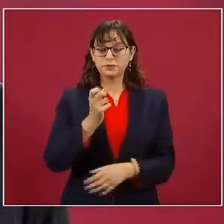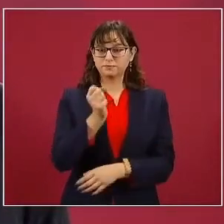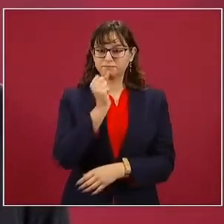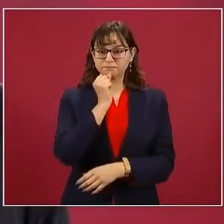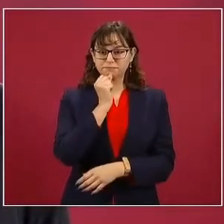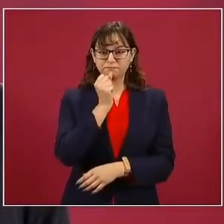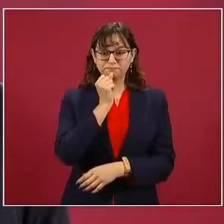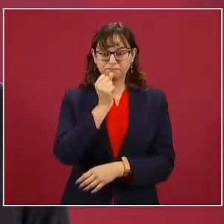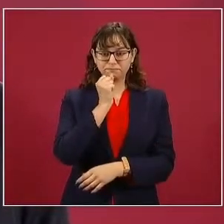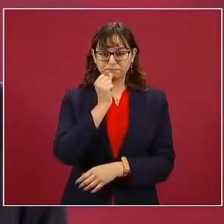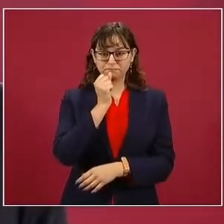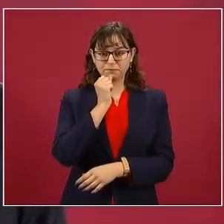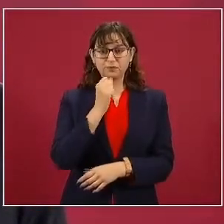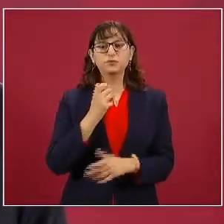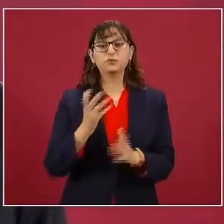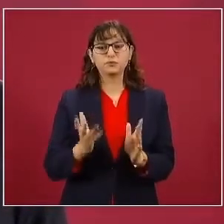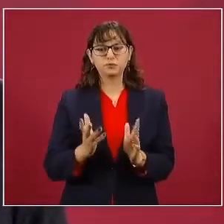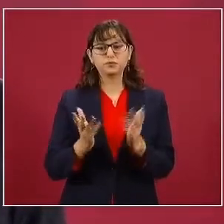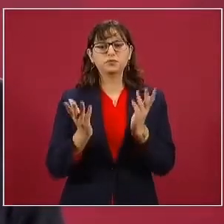vamos de salida.